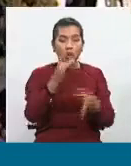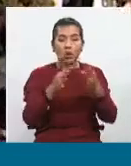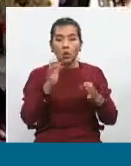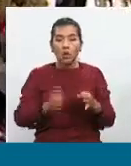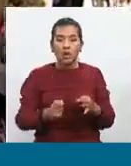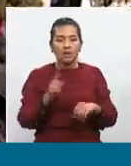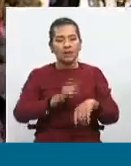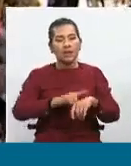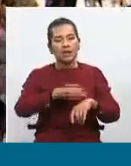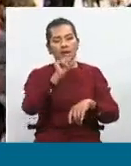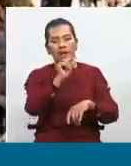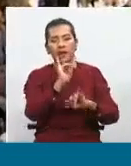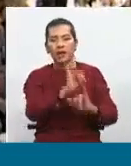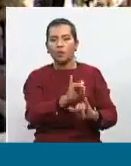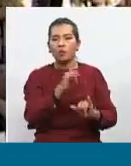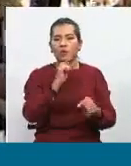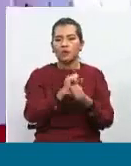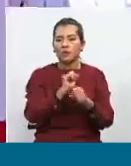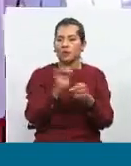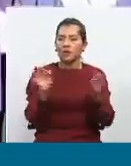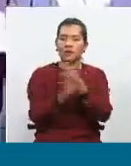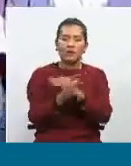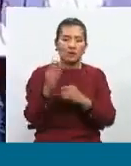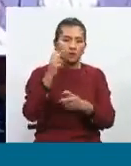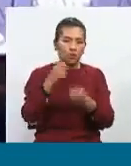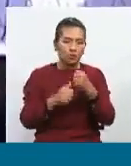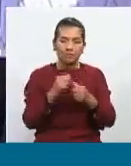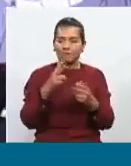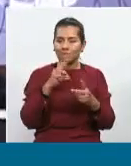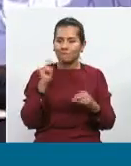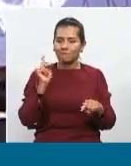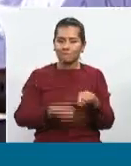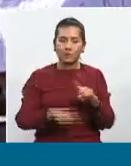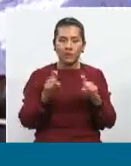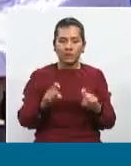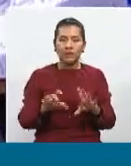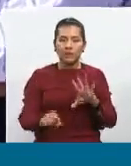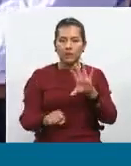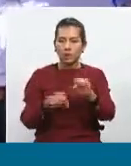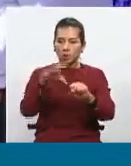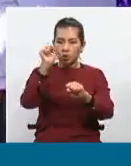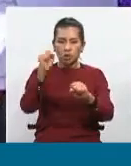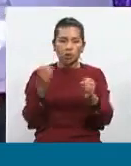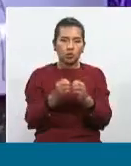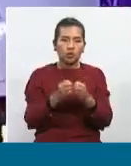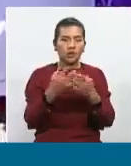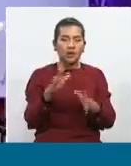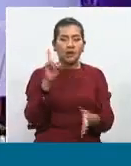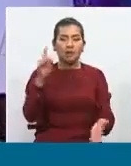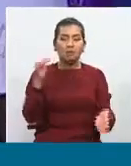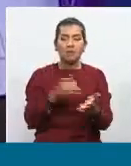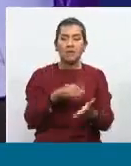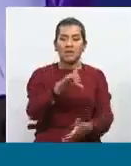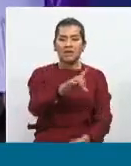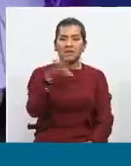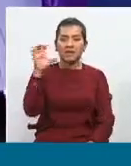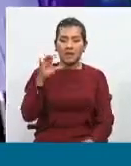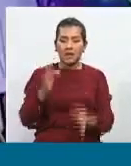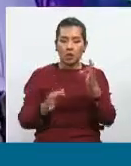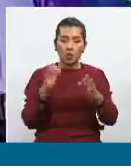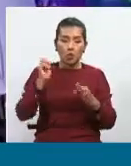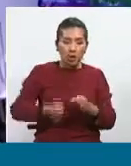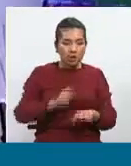provisorios, transitorios. Hay que trabajar estructuralmente en que los más de 1.100 jueces que tiene Bolivia sean de